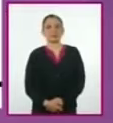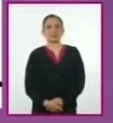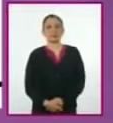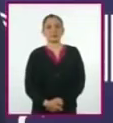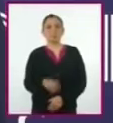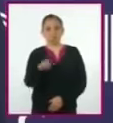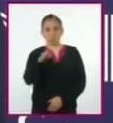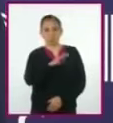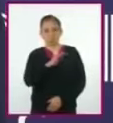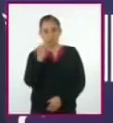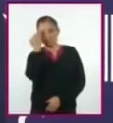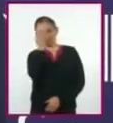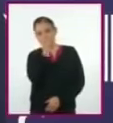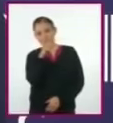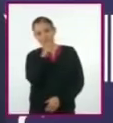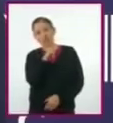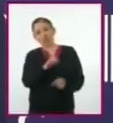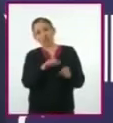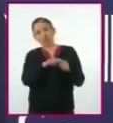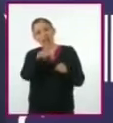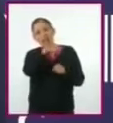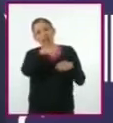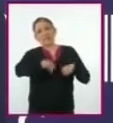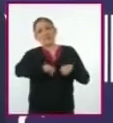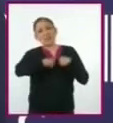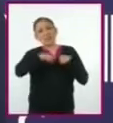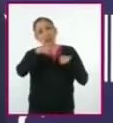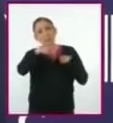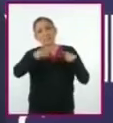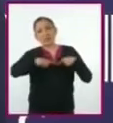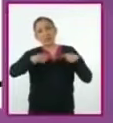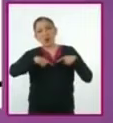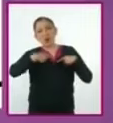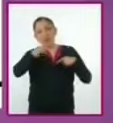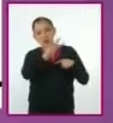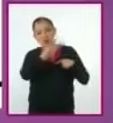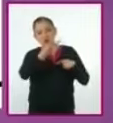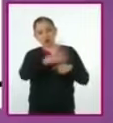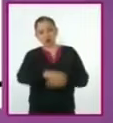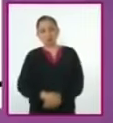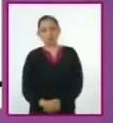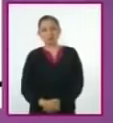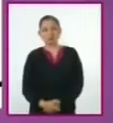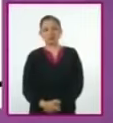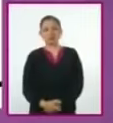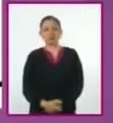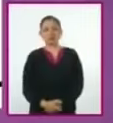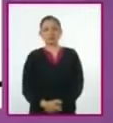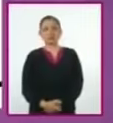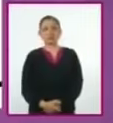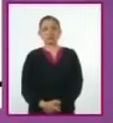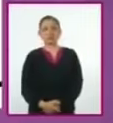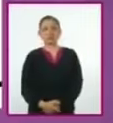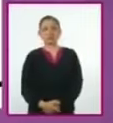¿Puedes deducir los aspectos sociales de los personajes de la imagen?